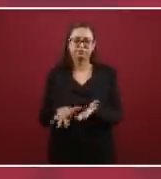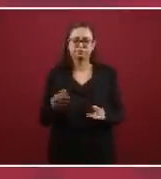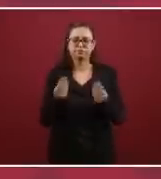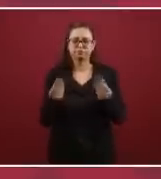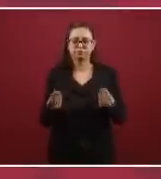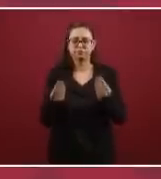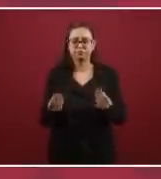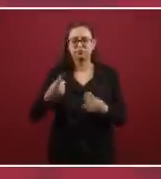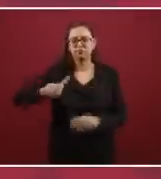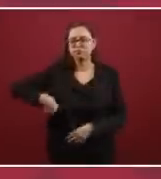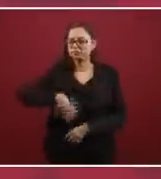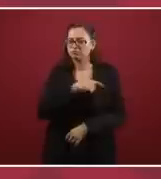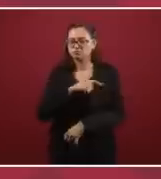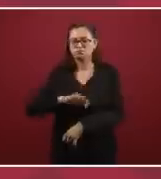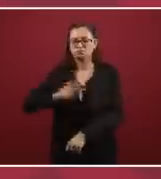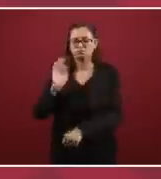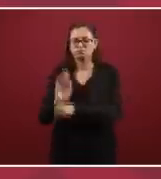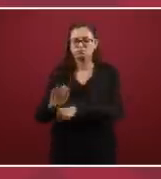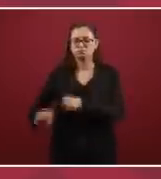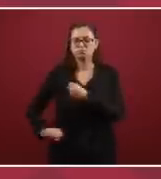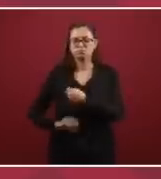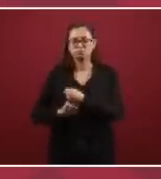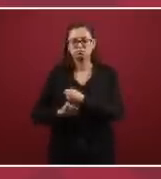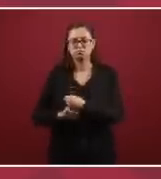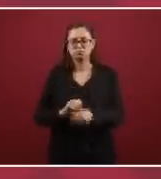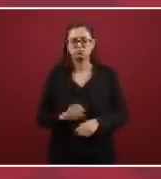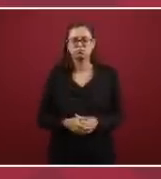todo nuestro respaldo.